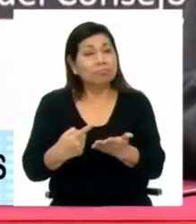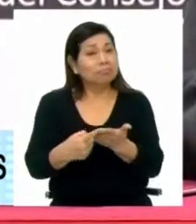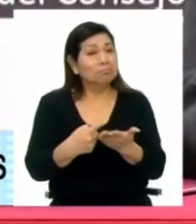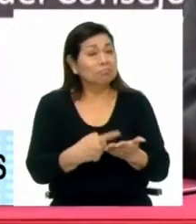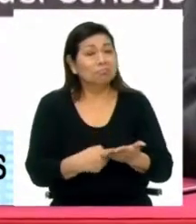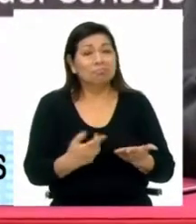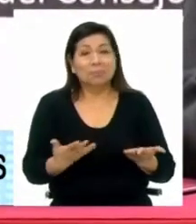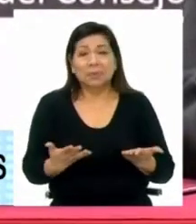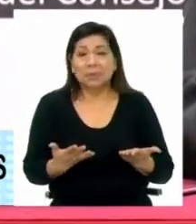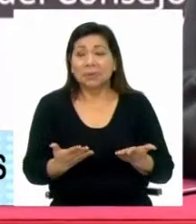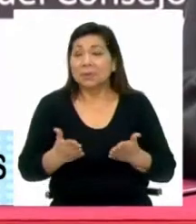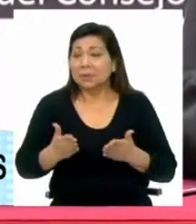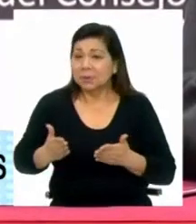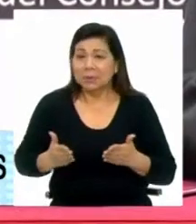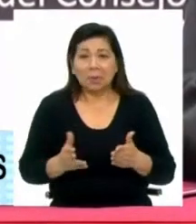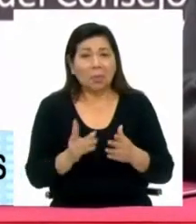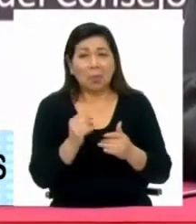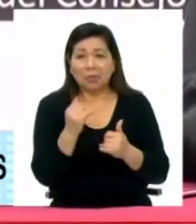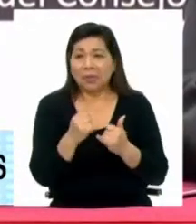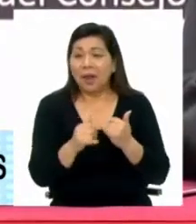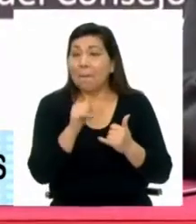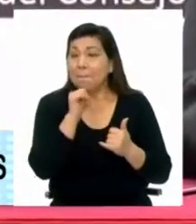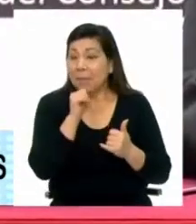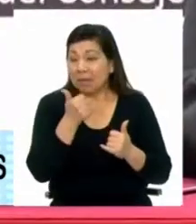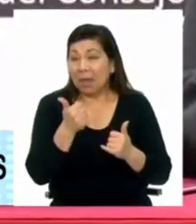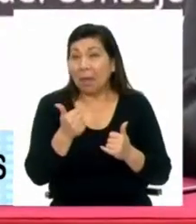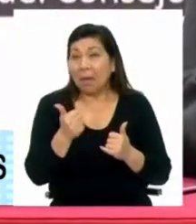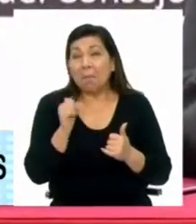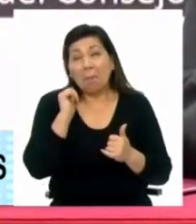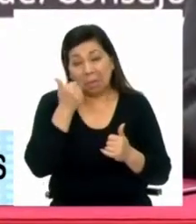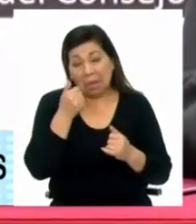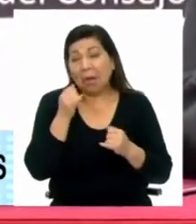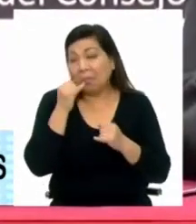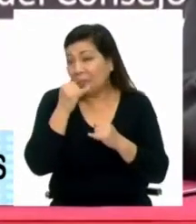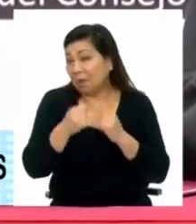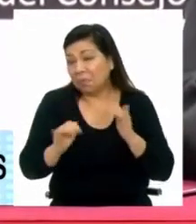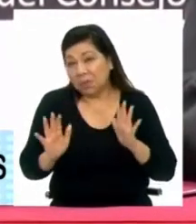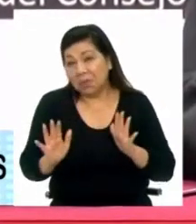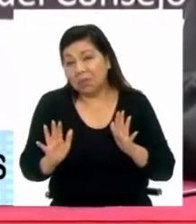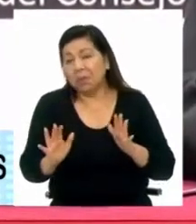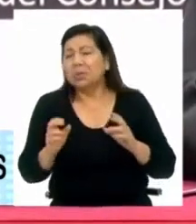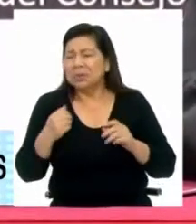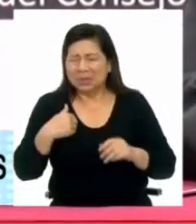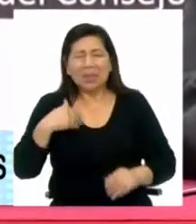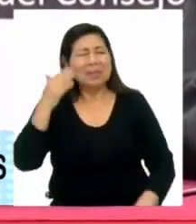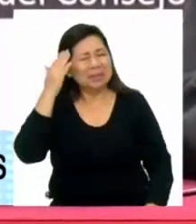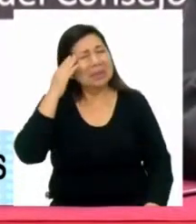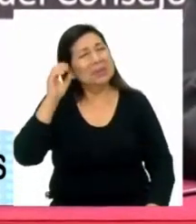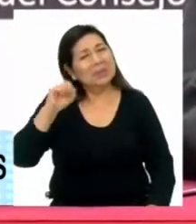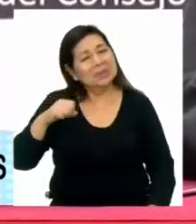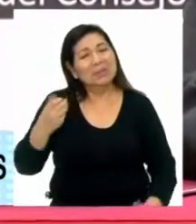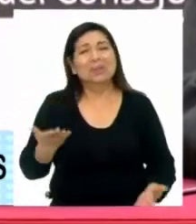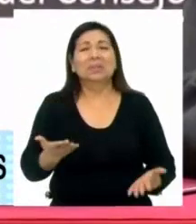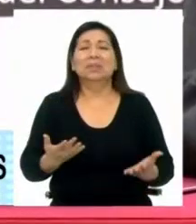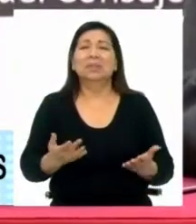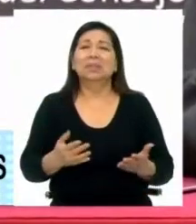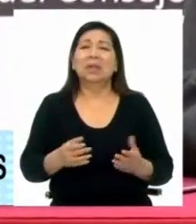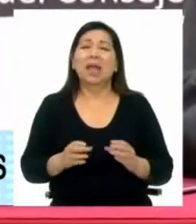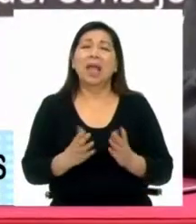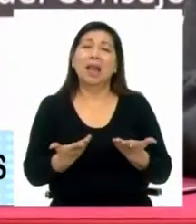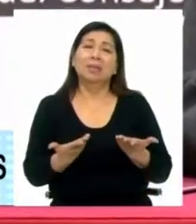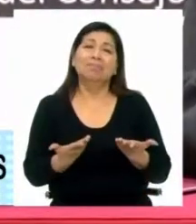debate está en curso, no ha concluido, mañana concluirá. Nosotros estamos optimistas en relación a